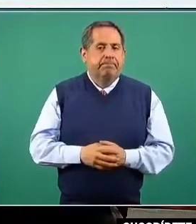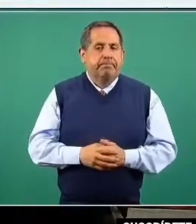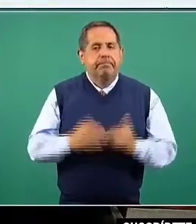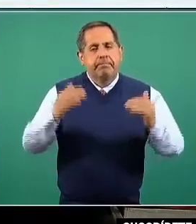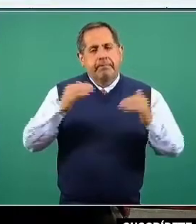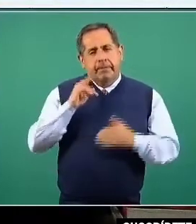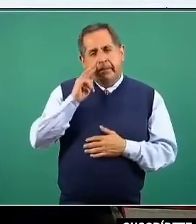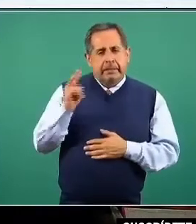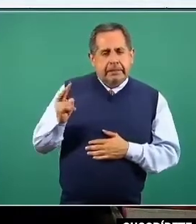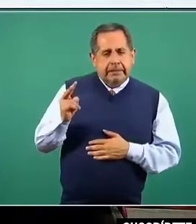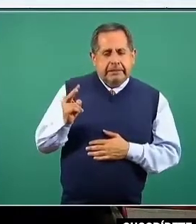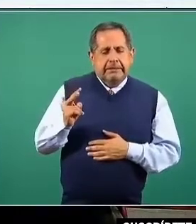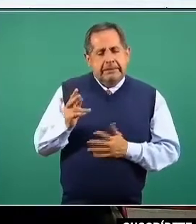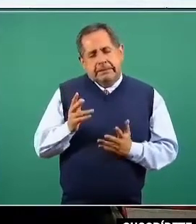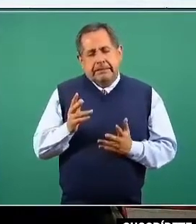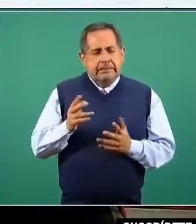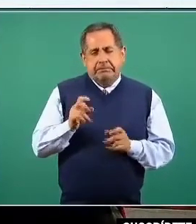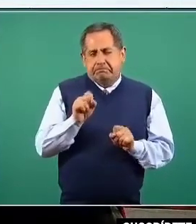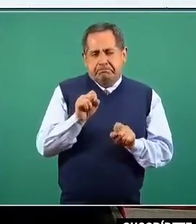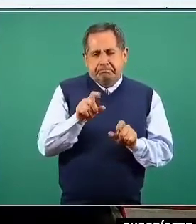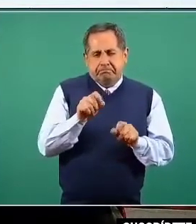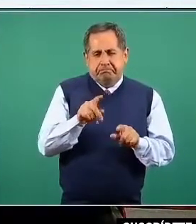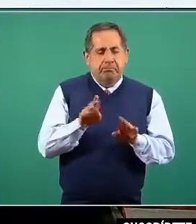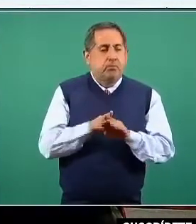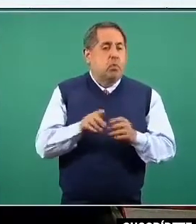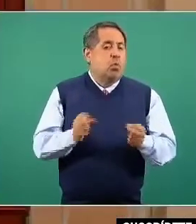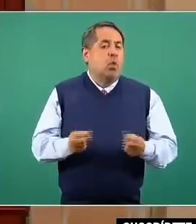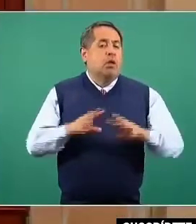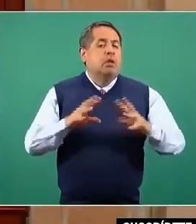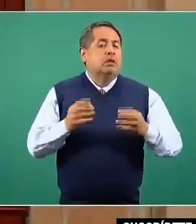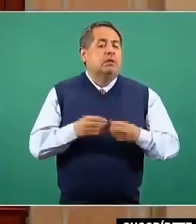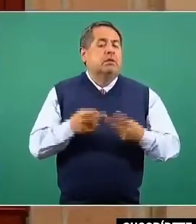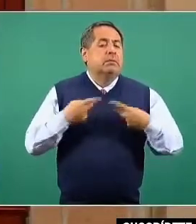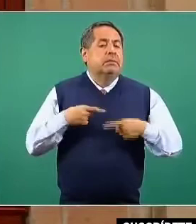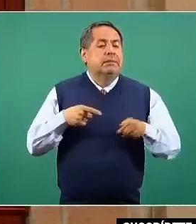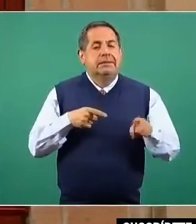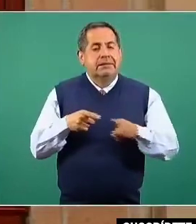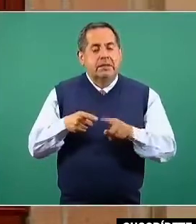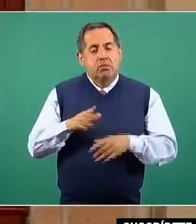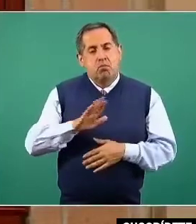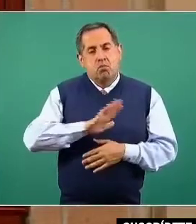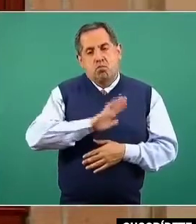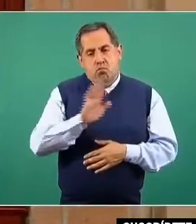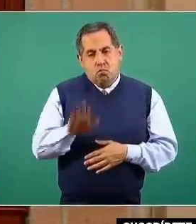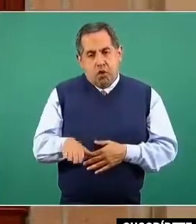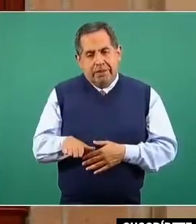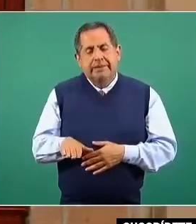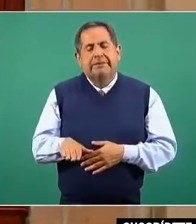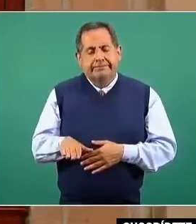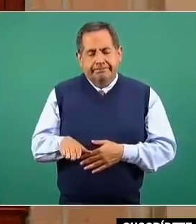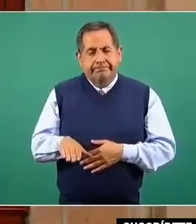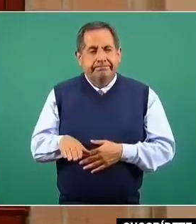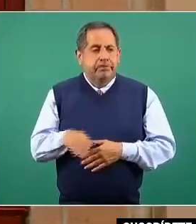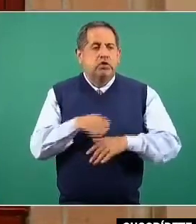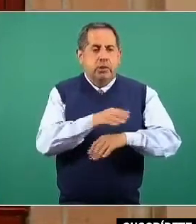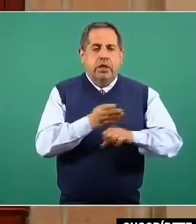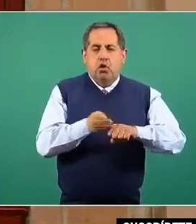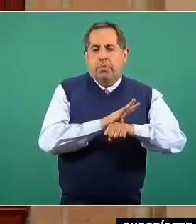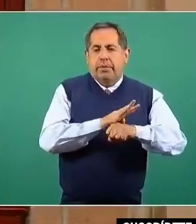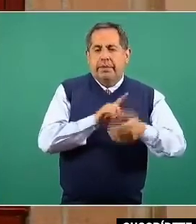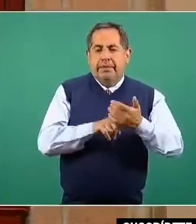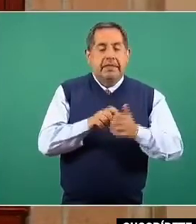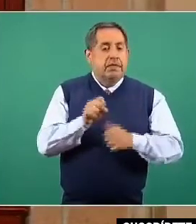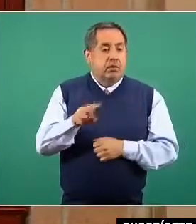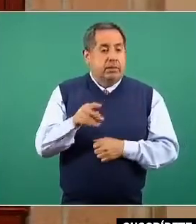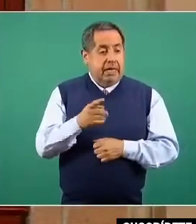también sin muchos cambios, lo que significa el porcentaje o la tasa de letalidad en relación a COVID-19, que